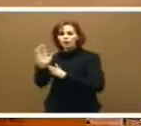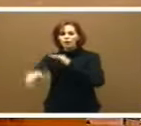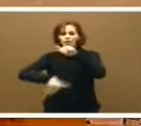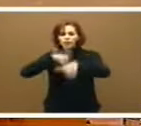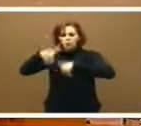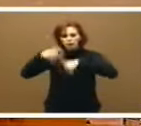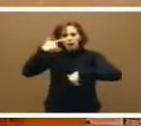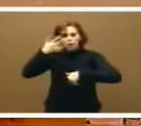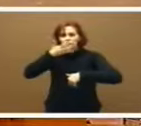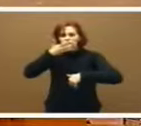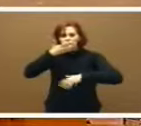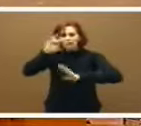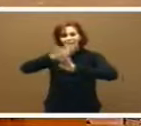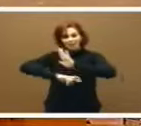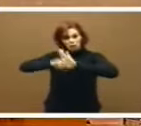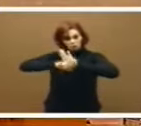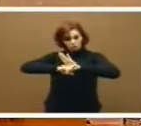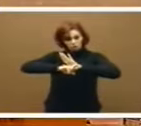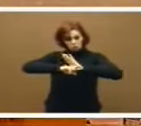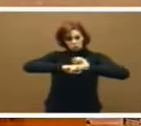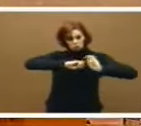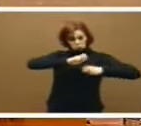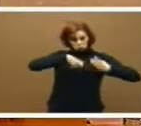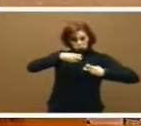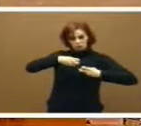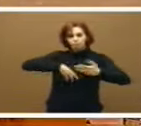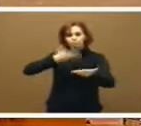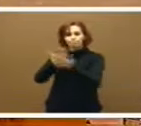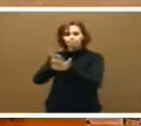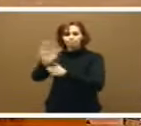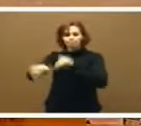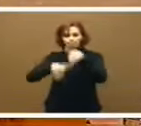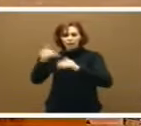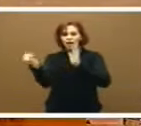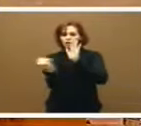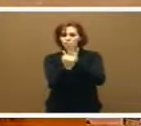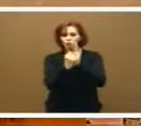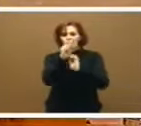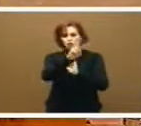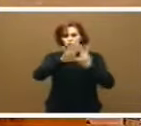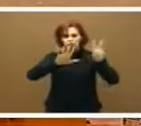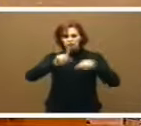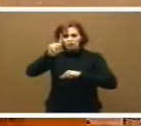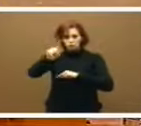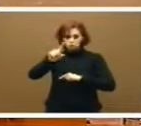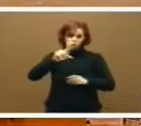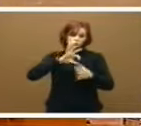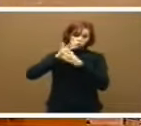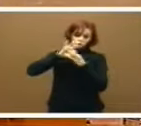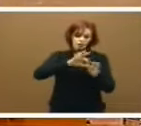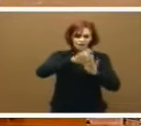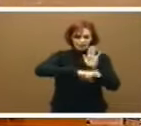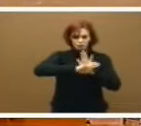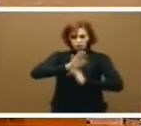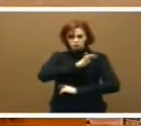propuesta de reforma del reglamento de la misma. De conformidad con lo dispuesto en el artículo 271 del propio reglamento de esta